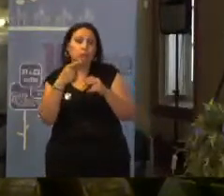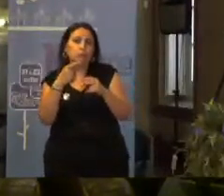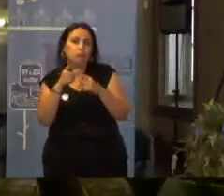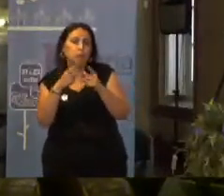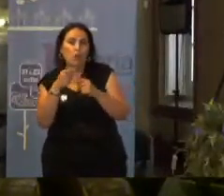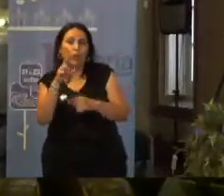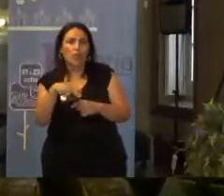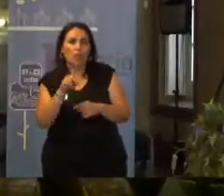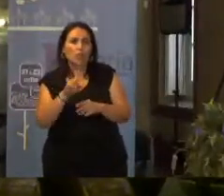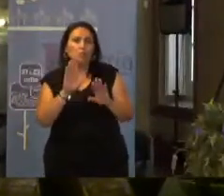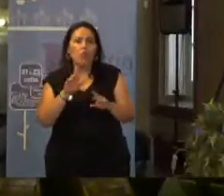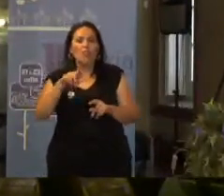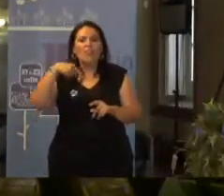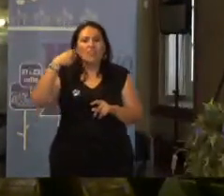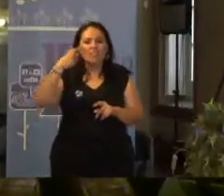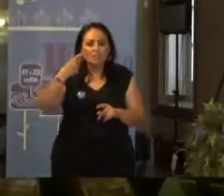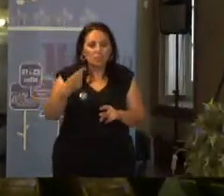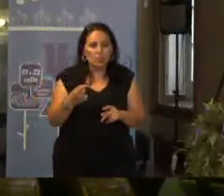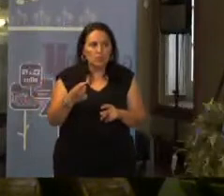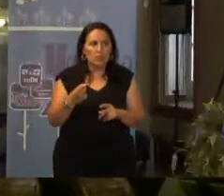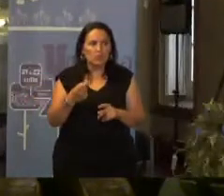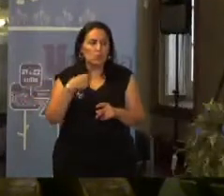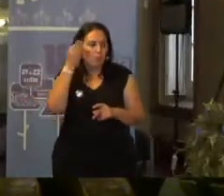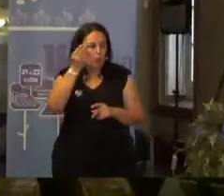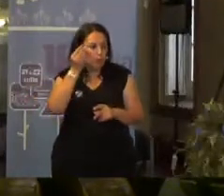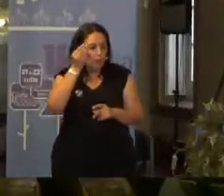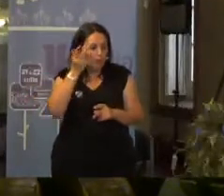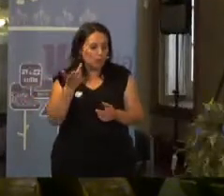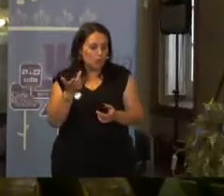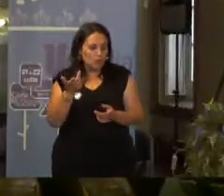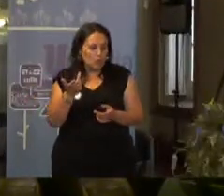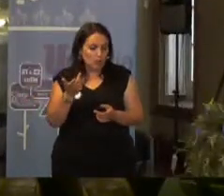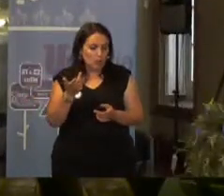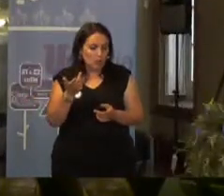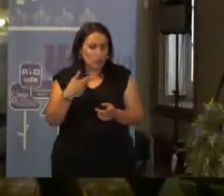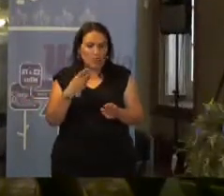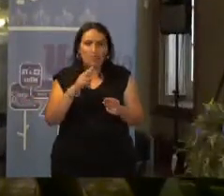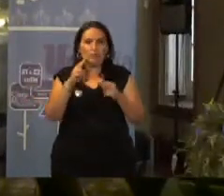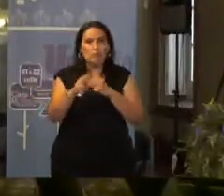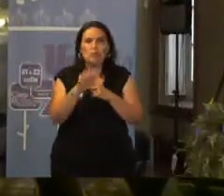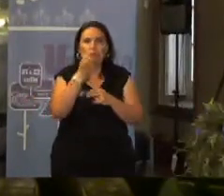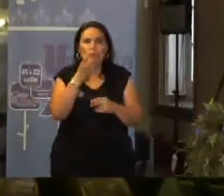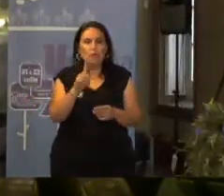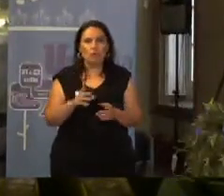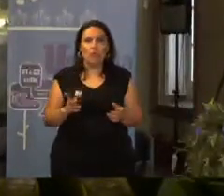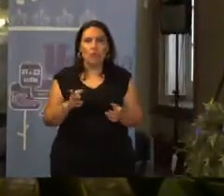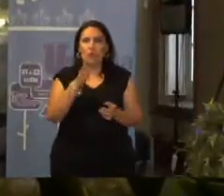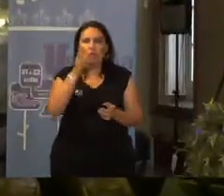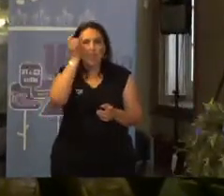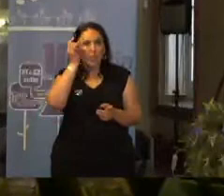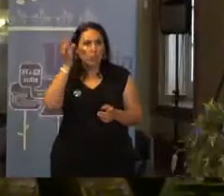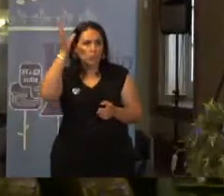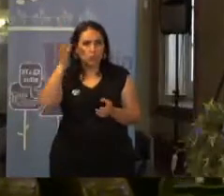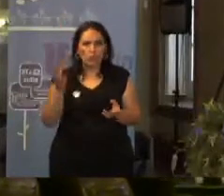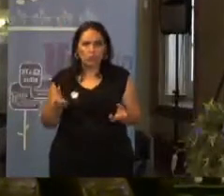pero podemos desenvolvelo despois, que eu creo pois que non se respondeu a esa ilusión, non? E